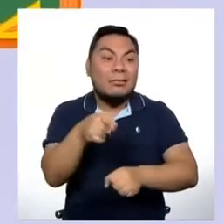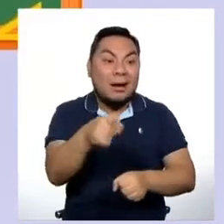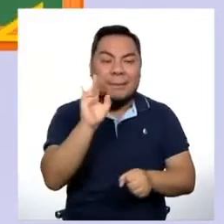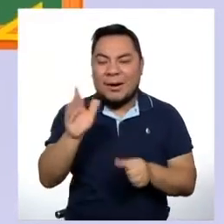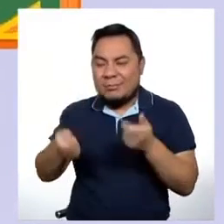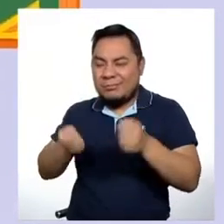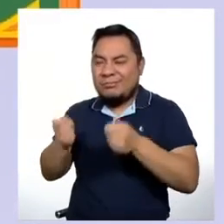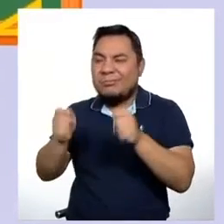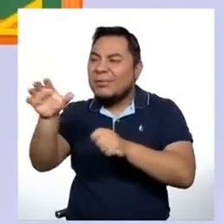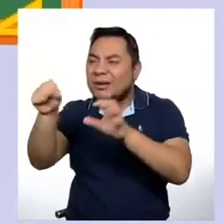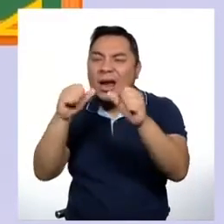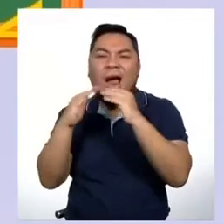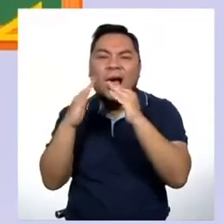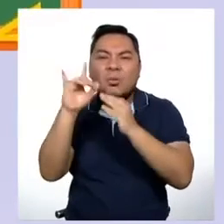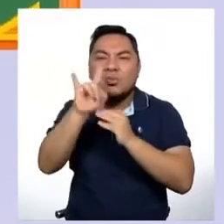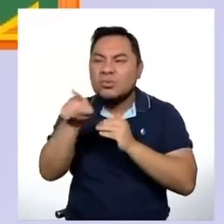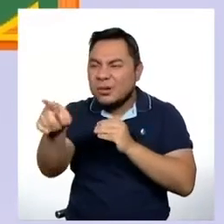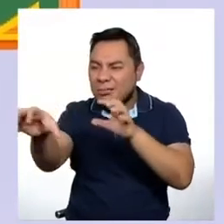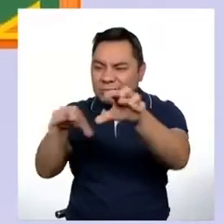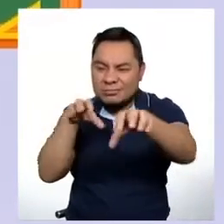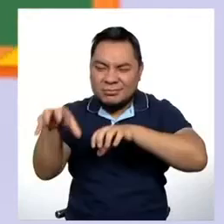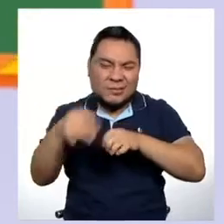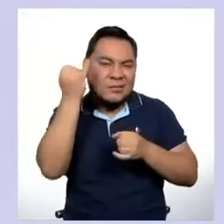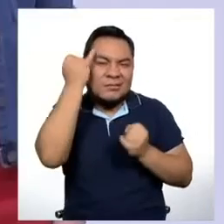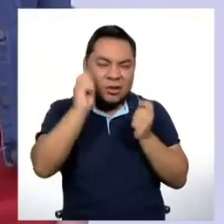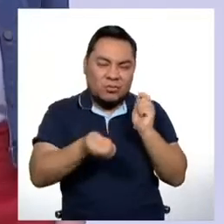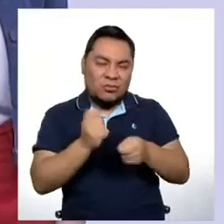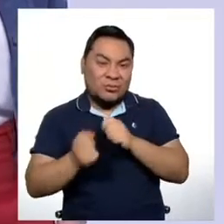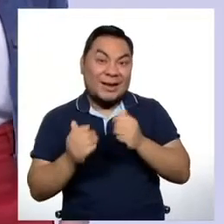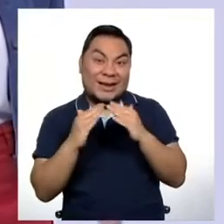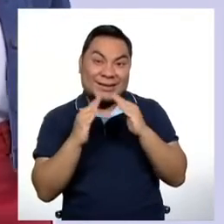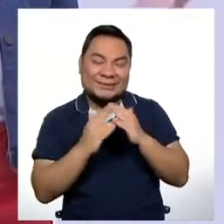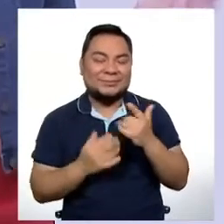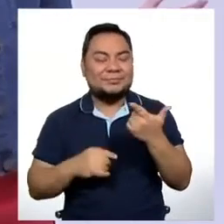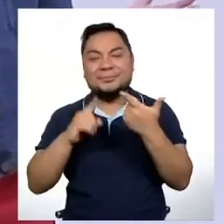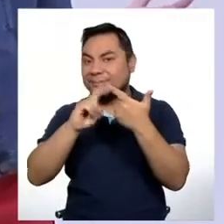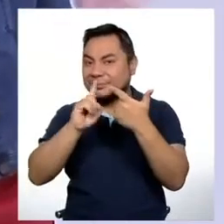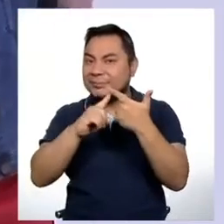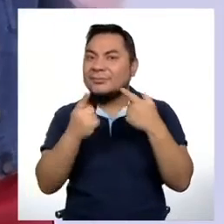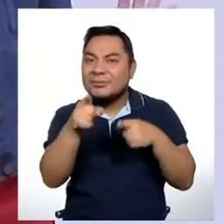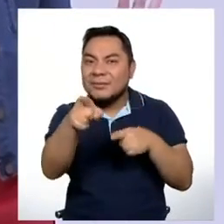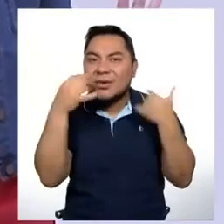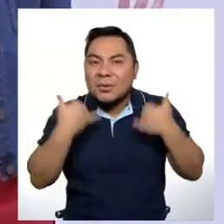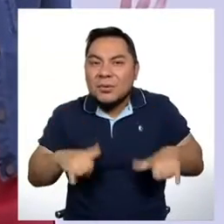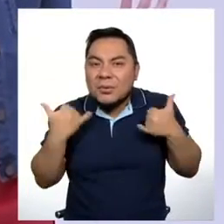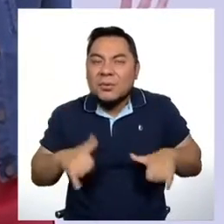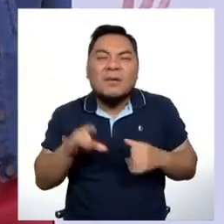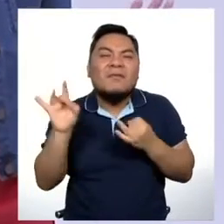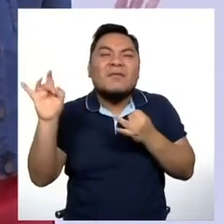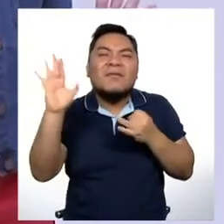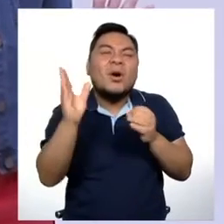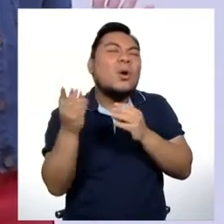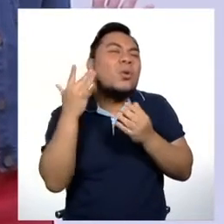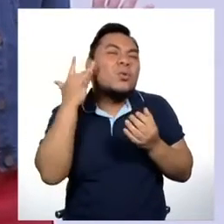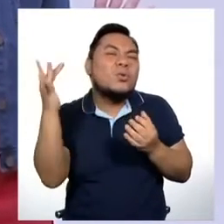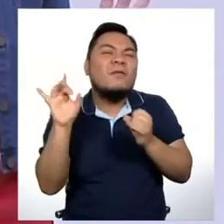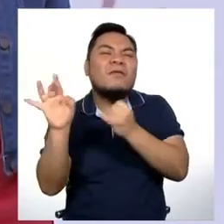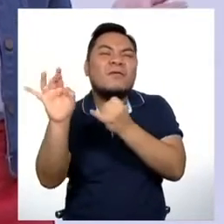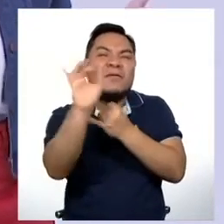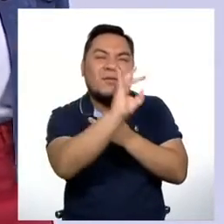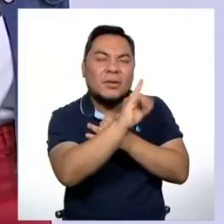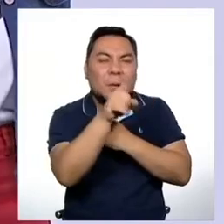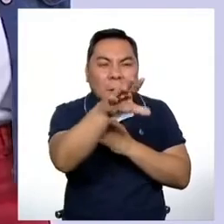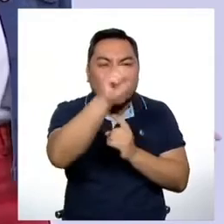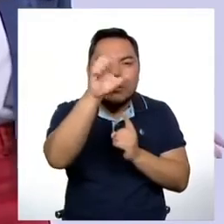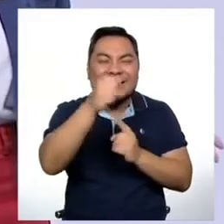musicales hechos con material de reuso o utensilios de la casa. 2. Jueguen con los diferentes ritmos que existen, identifiquen